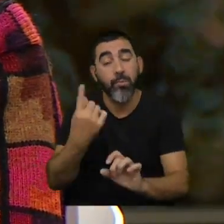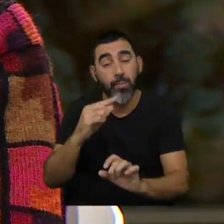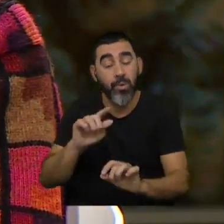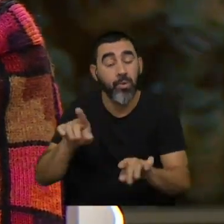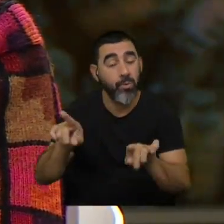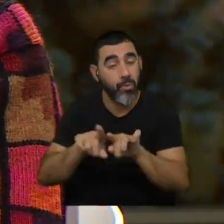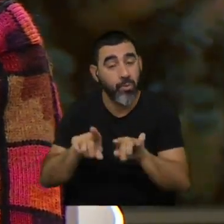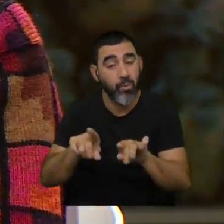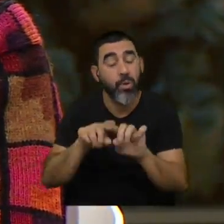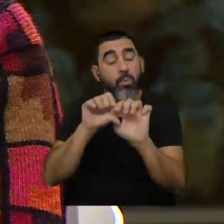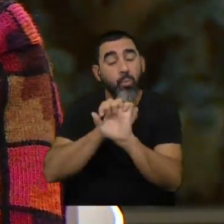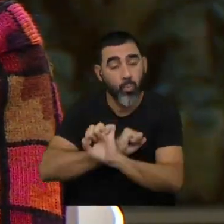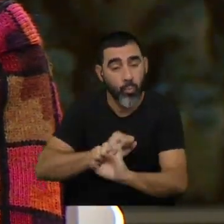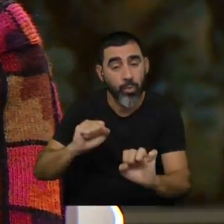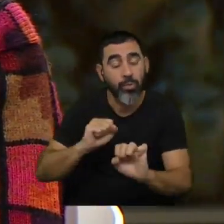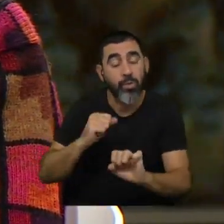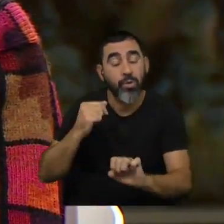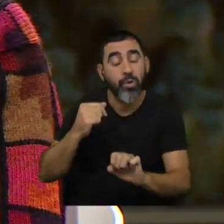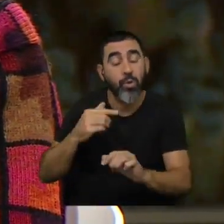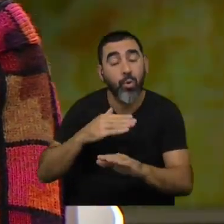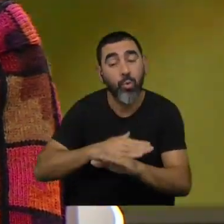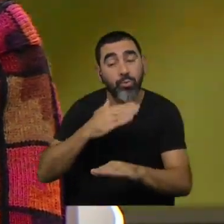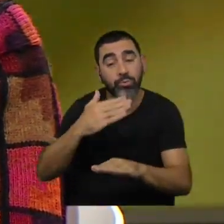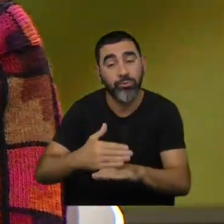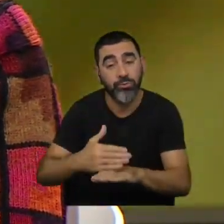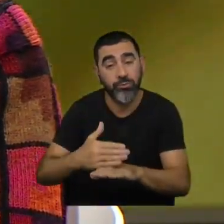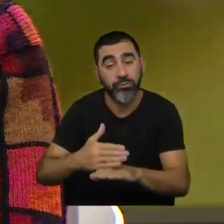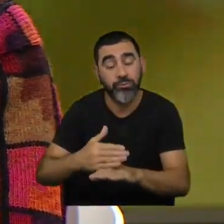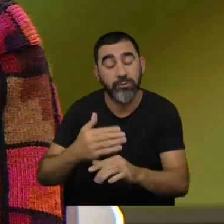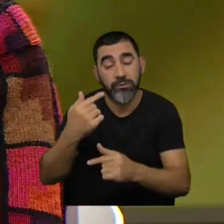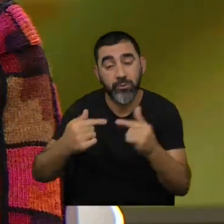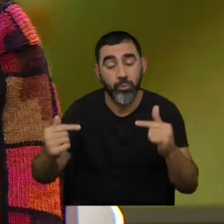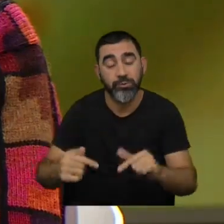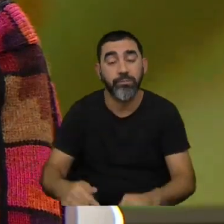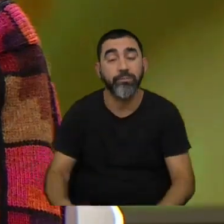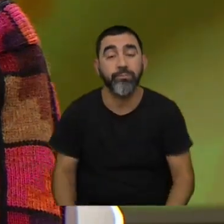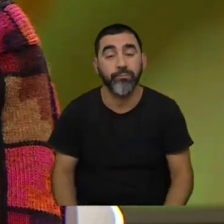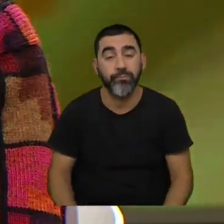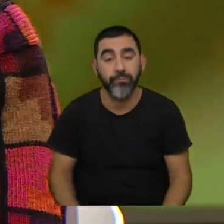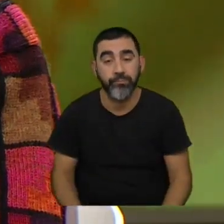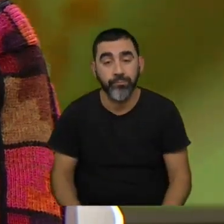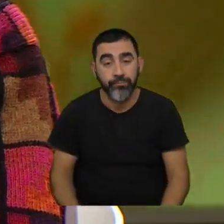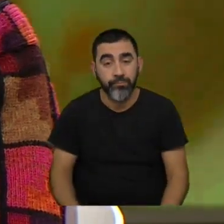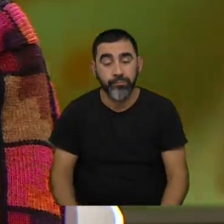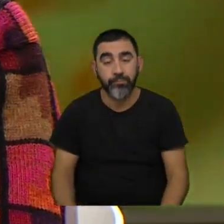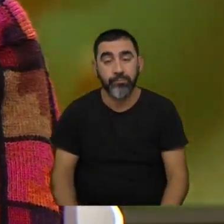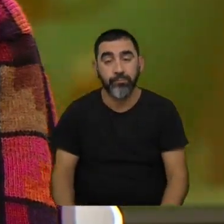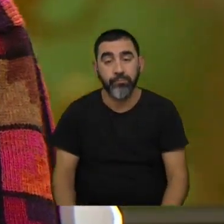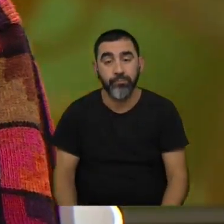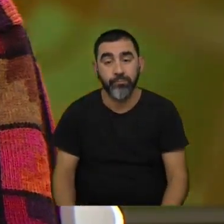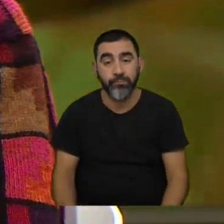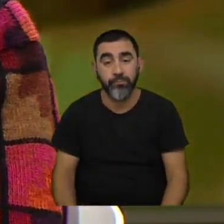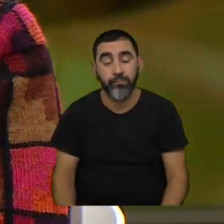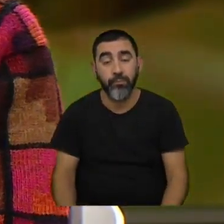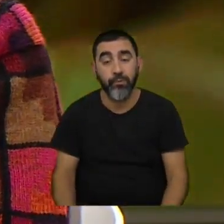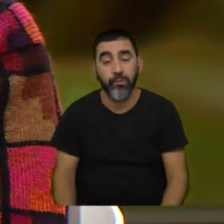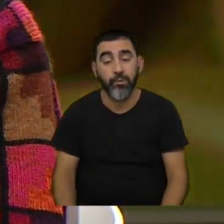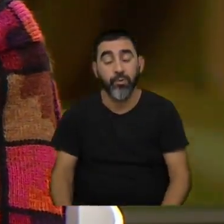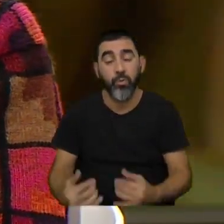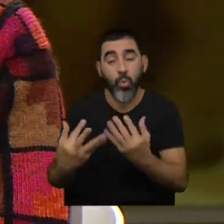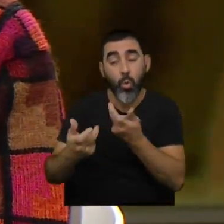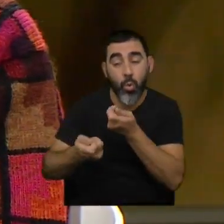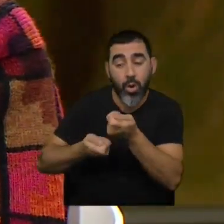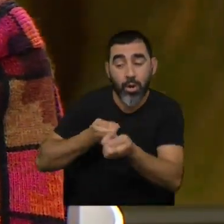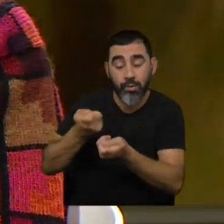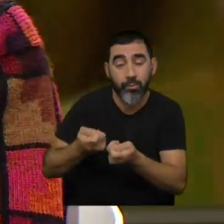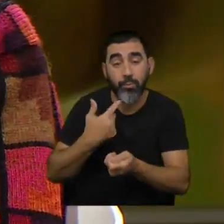eso pueden llegar a tener efectos detrimentales, sobre todo en este tipo de circunstancias, como bien decían, de organismos introducidos. En